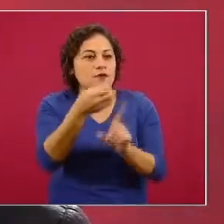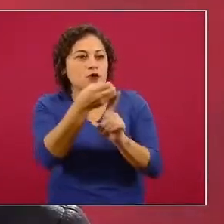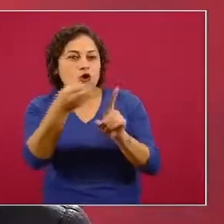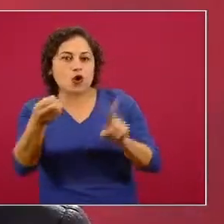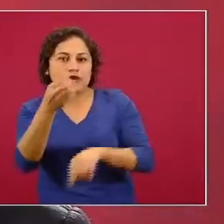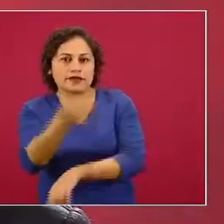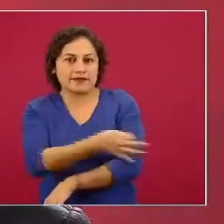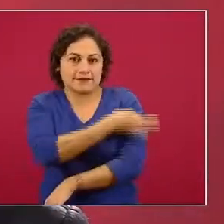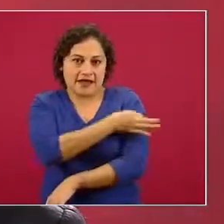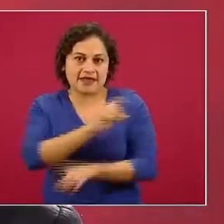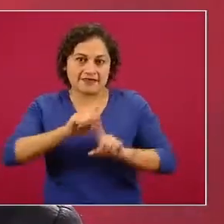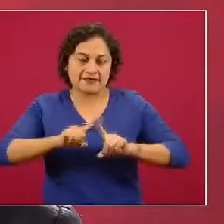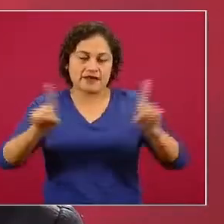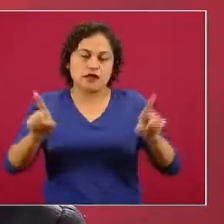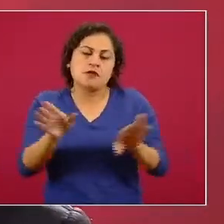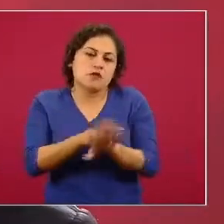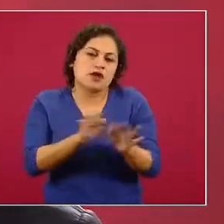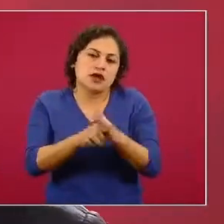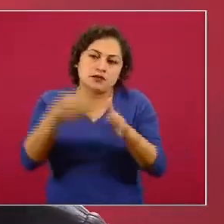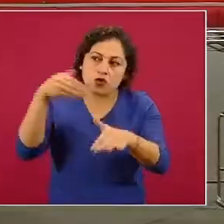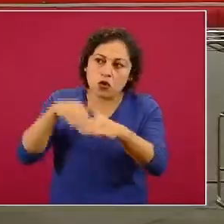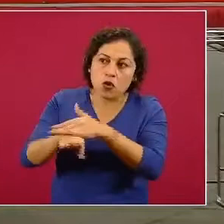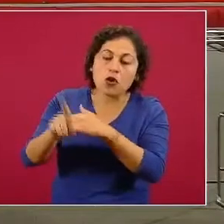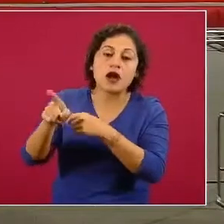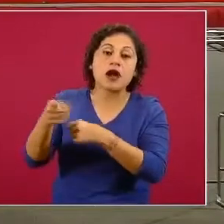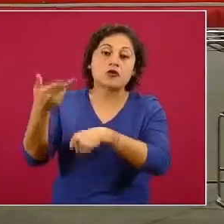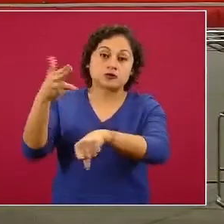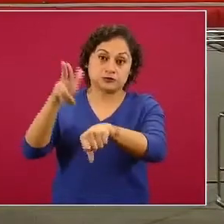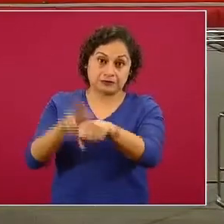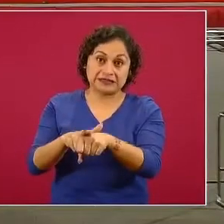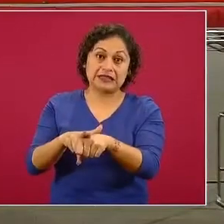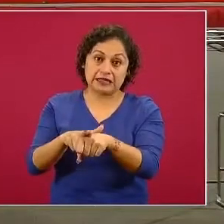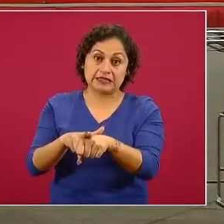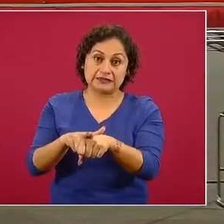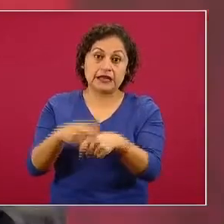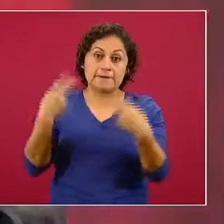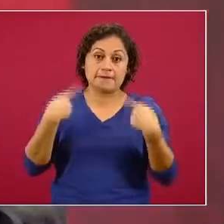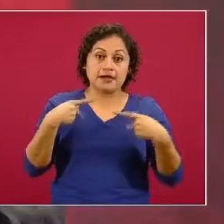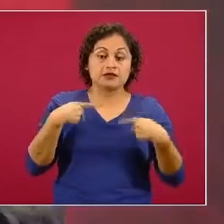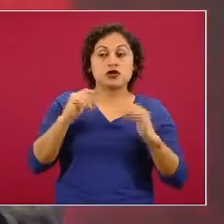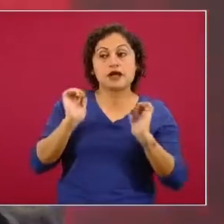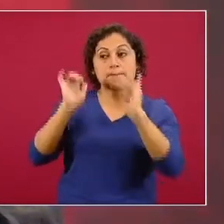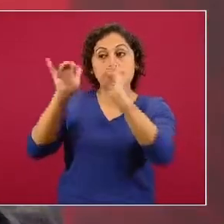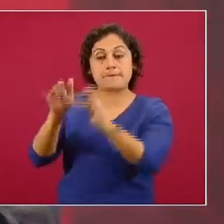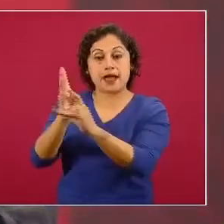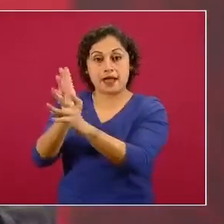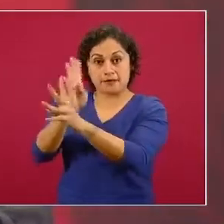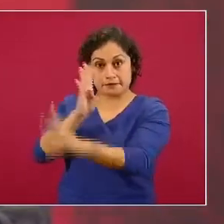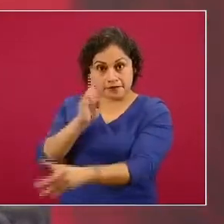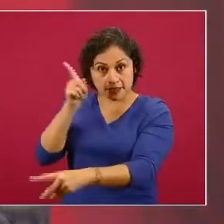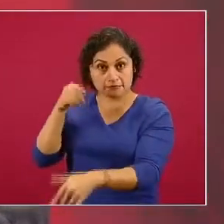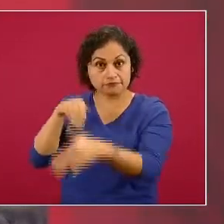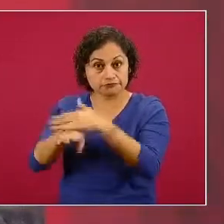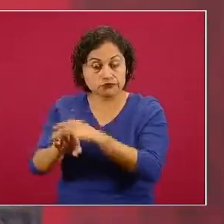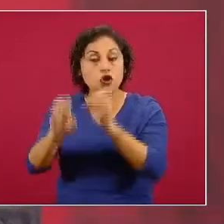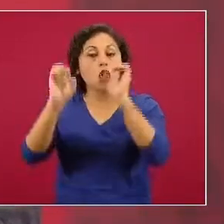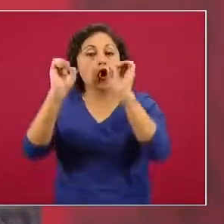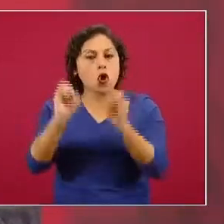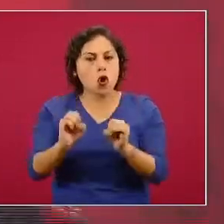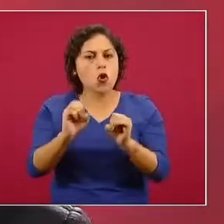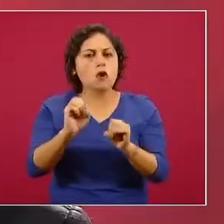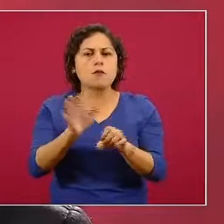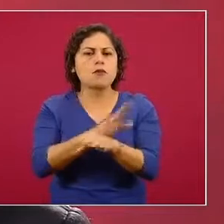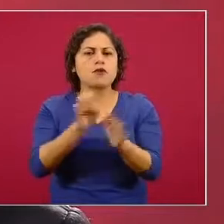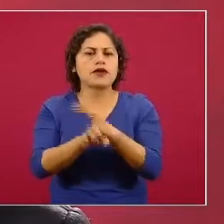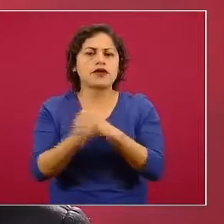la vacunación se hace en unidades de salud y las personas concurren a ellas. O se ponen en algunas campañas, por ejemplo las